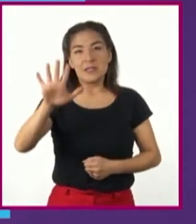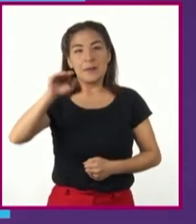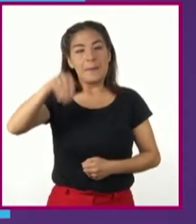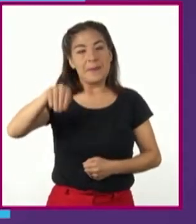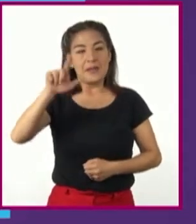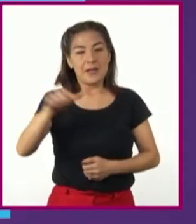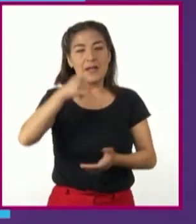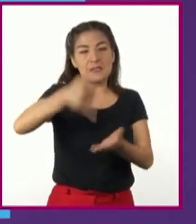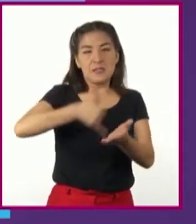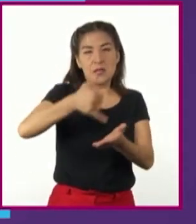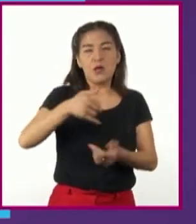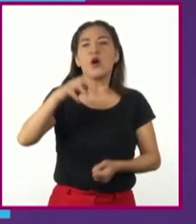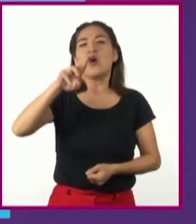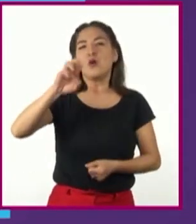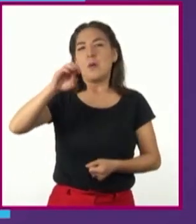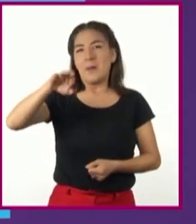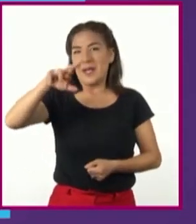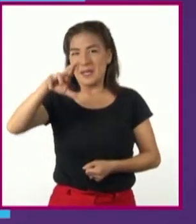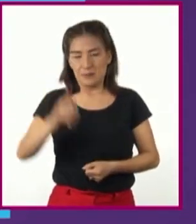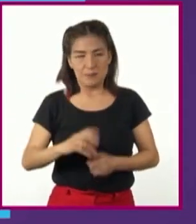mililitros de aceite de romero,